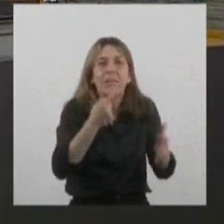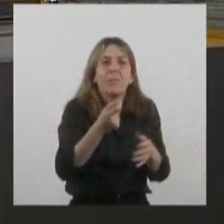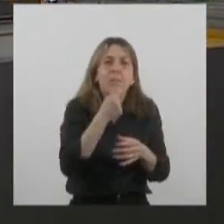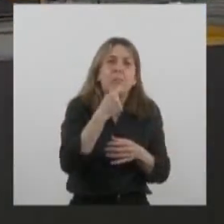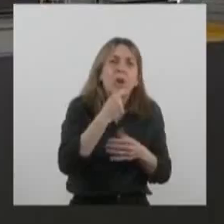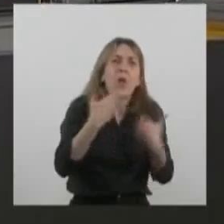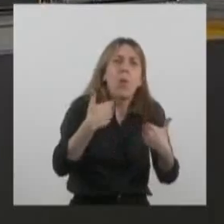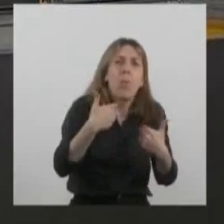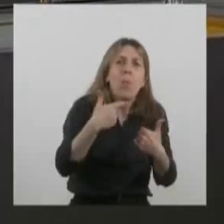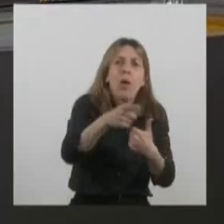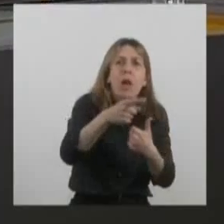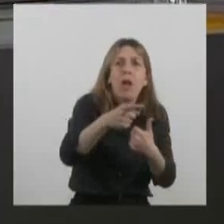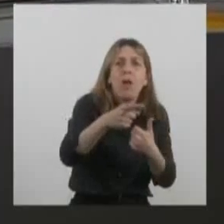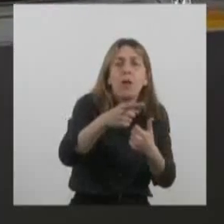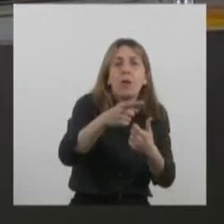la posibilidad de que